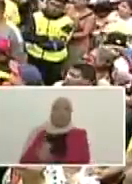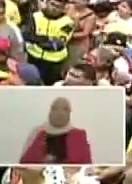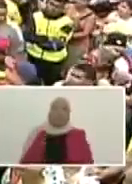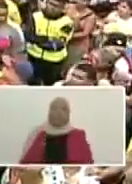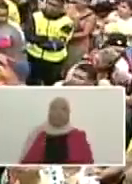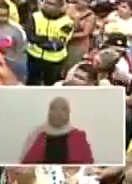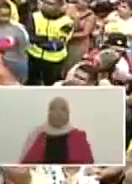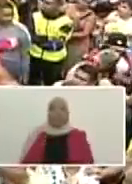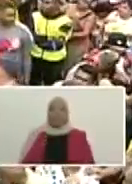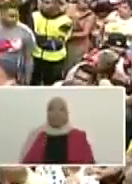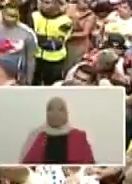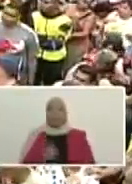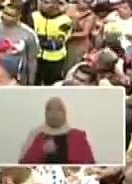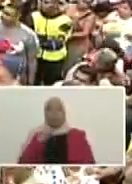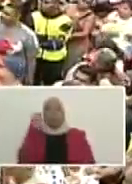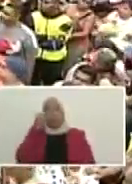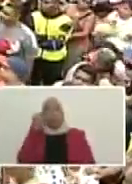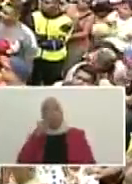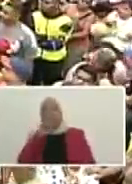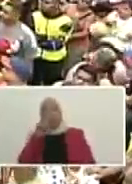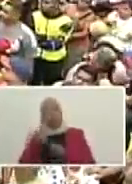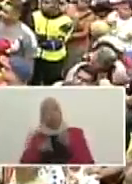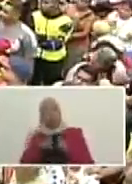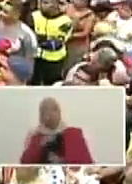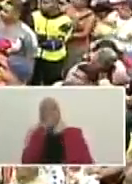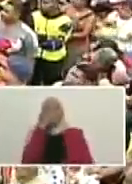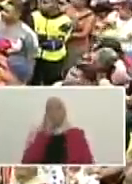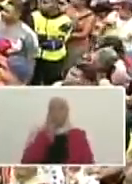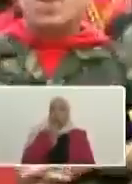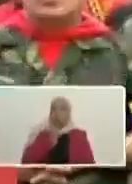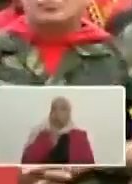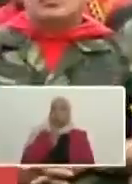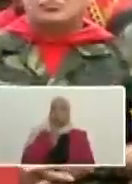Y uno pudiera preguntarse,